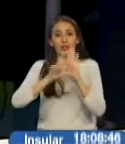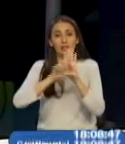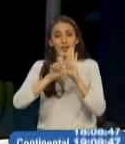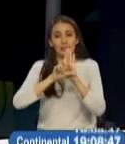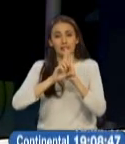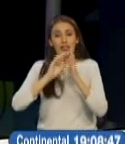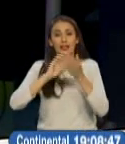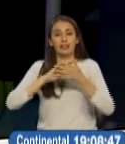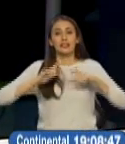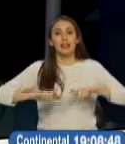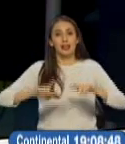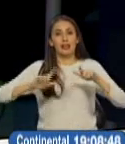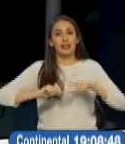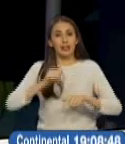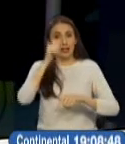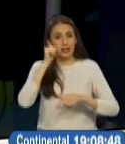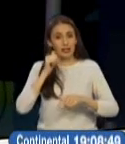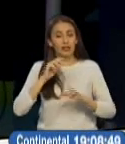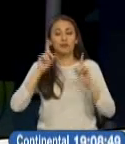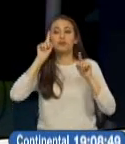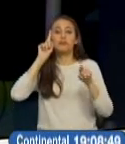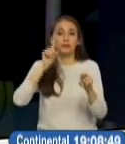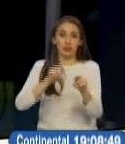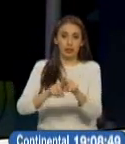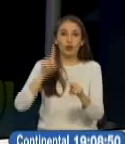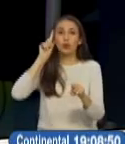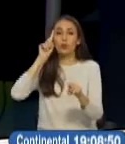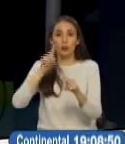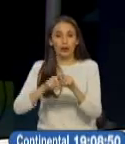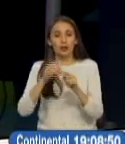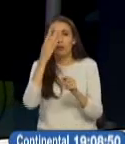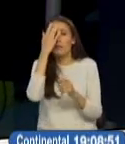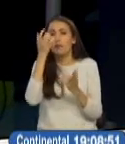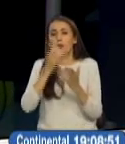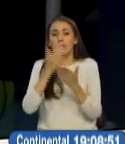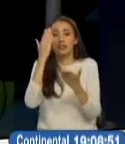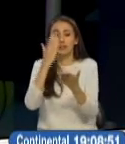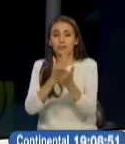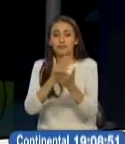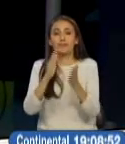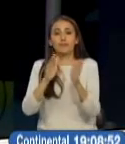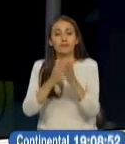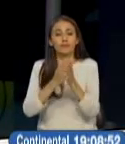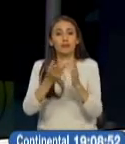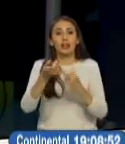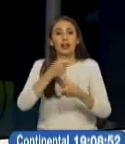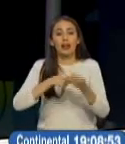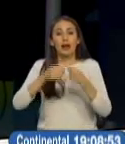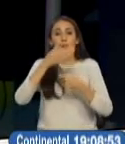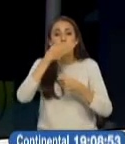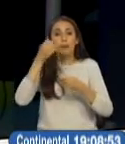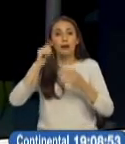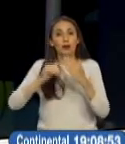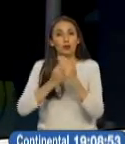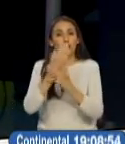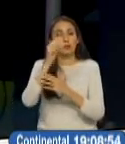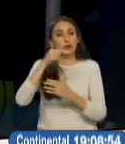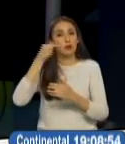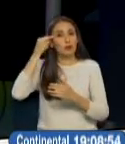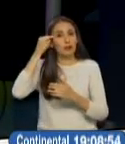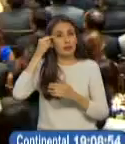para reestructurar el Estado. Estos acuerdos determinan la eliminación de ministerios coordinadores y de algunas